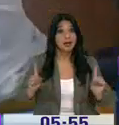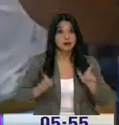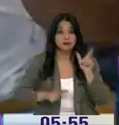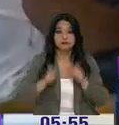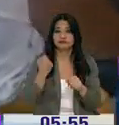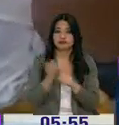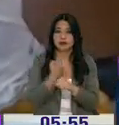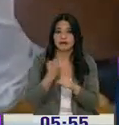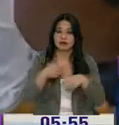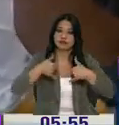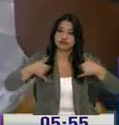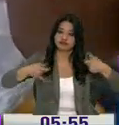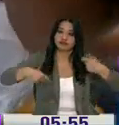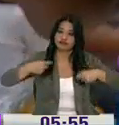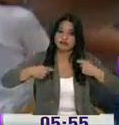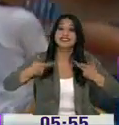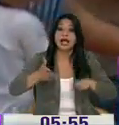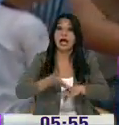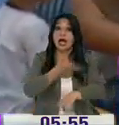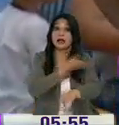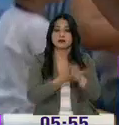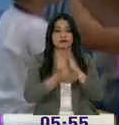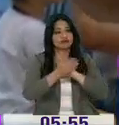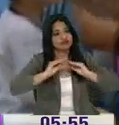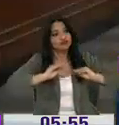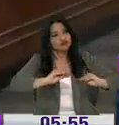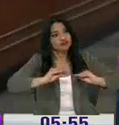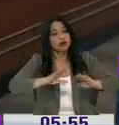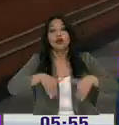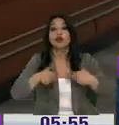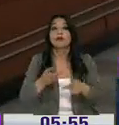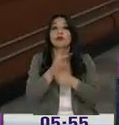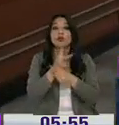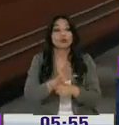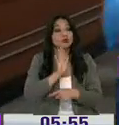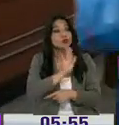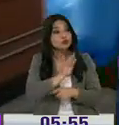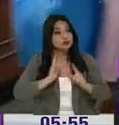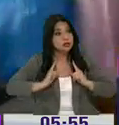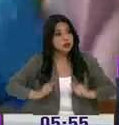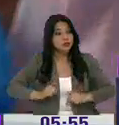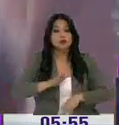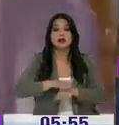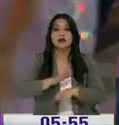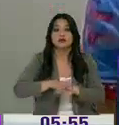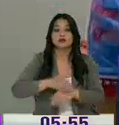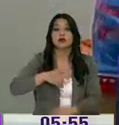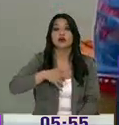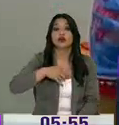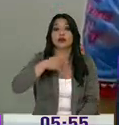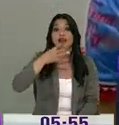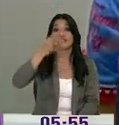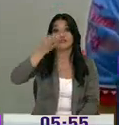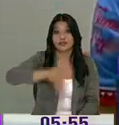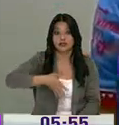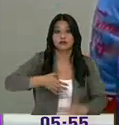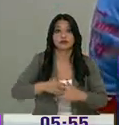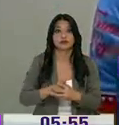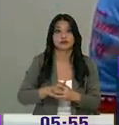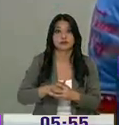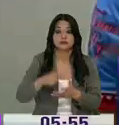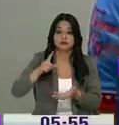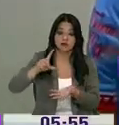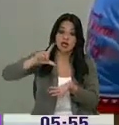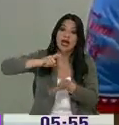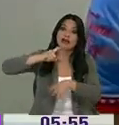y boleterías ha sido capacitado en cuanto a las medidas de prevención por el COVID-19. Ponernos alcohol, todo